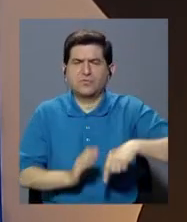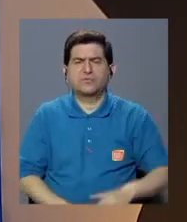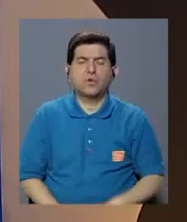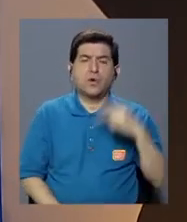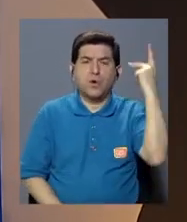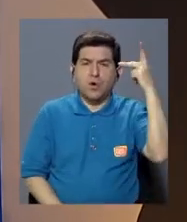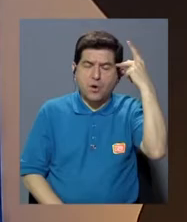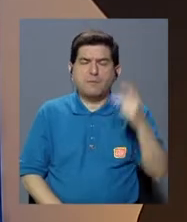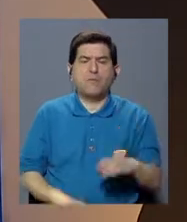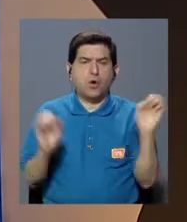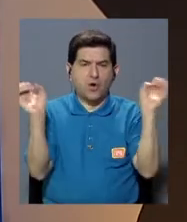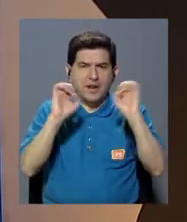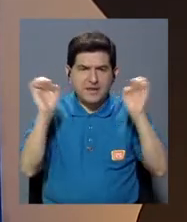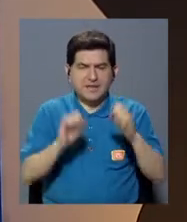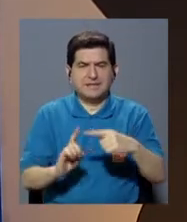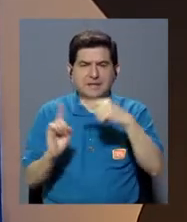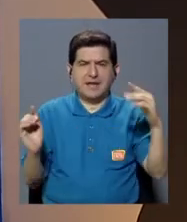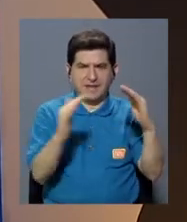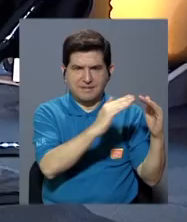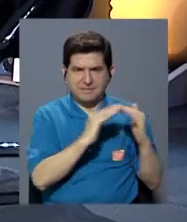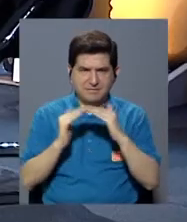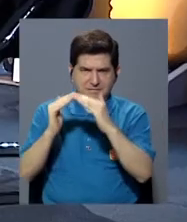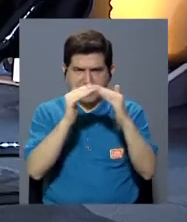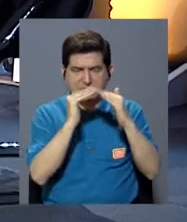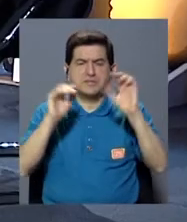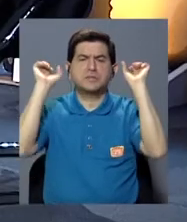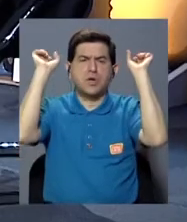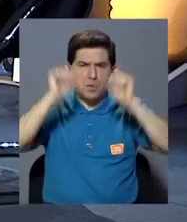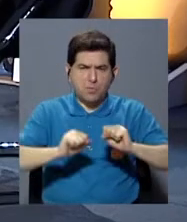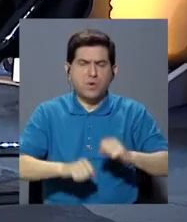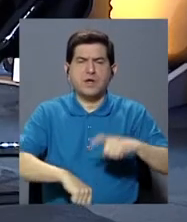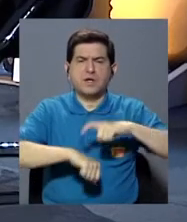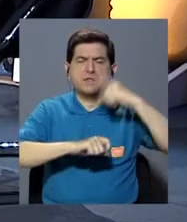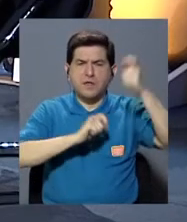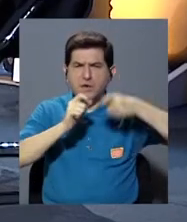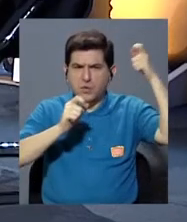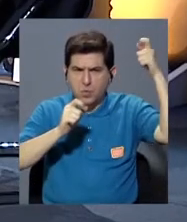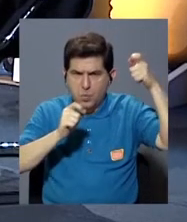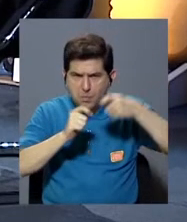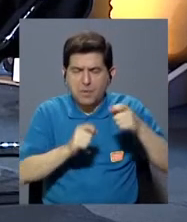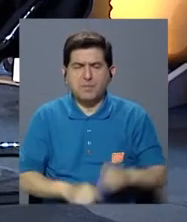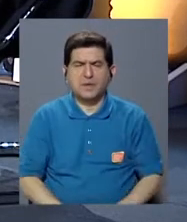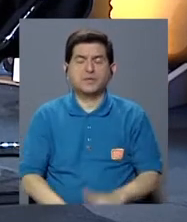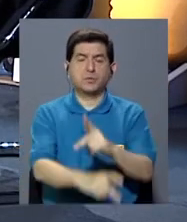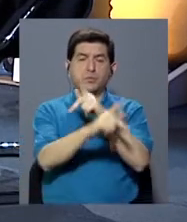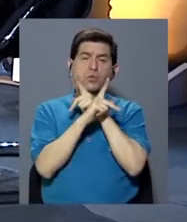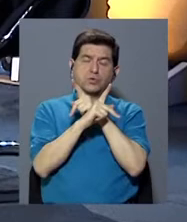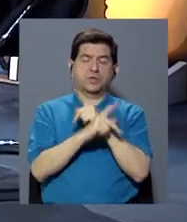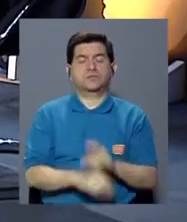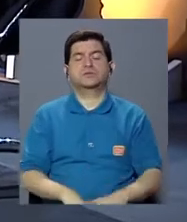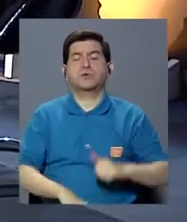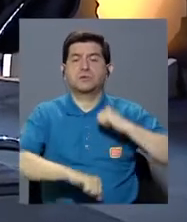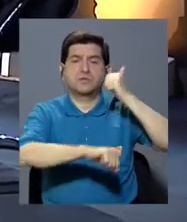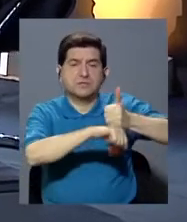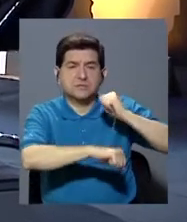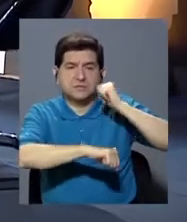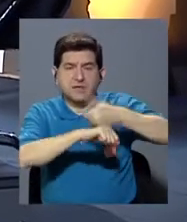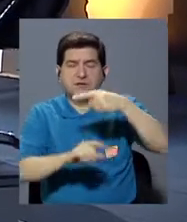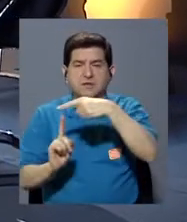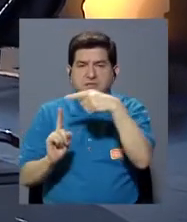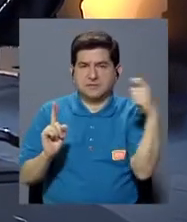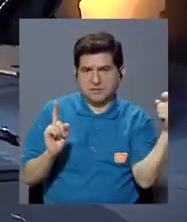esa política energética desde la ciudadanía puede en un momento determinado ser protegida o tutelada